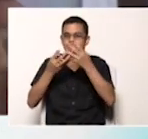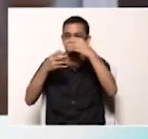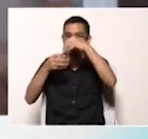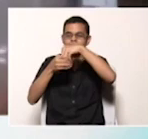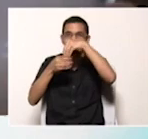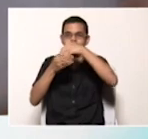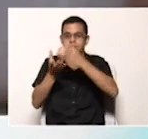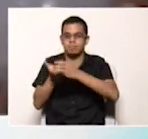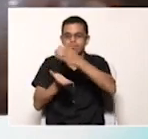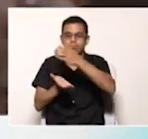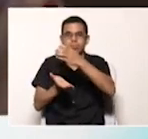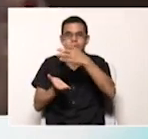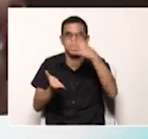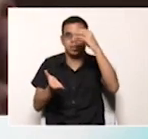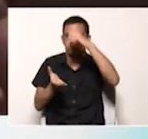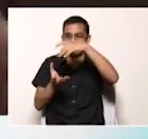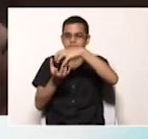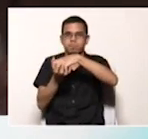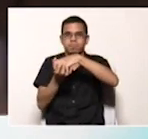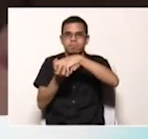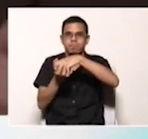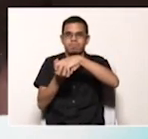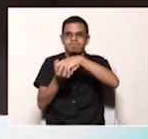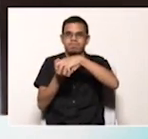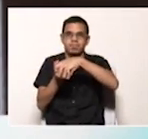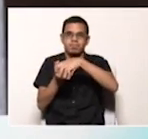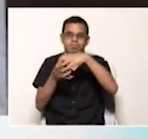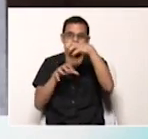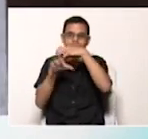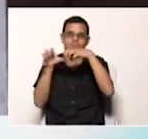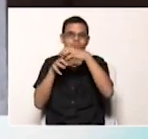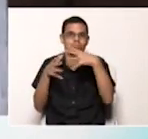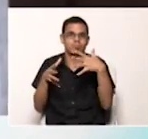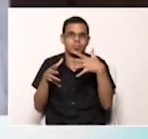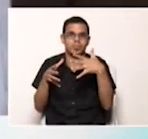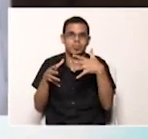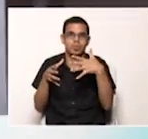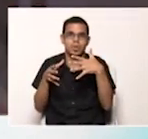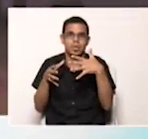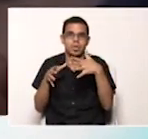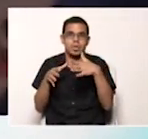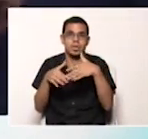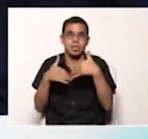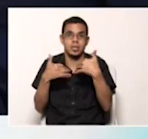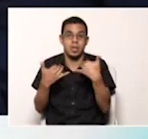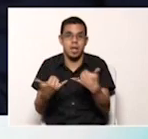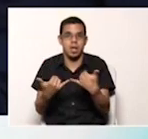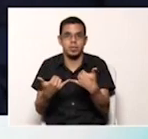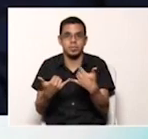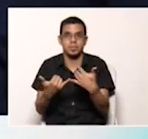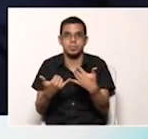dentro del frasco. Y el frasco,